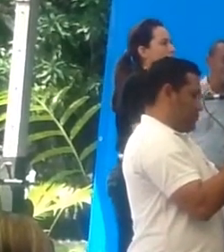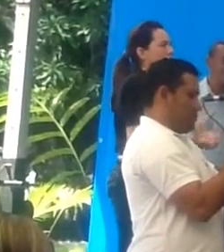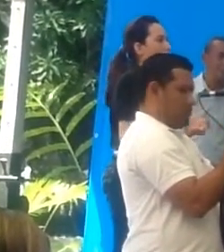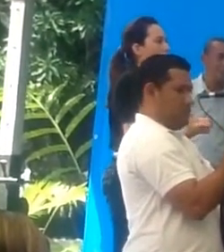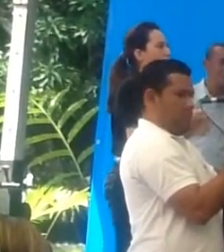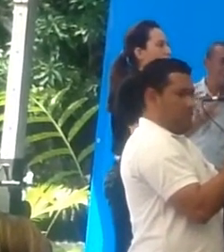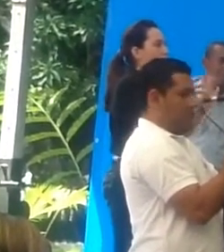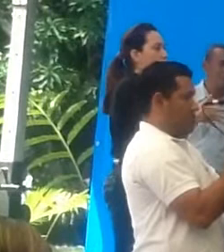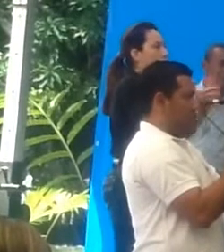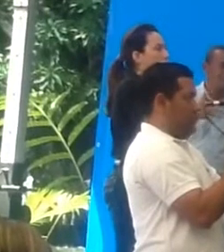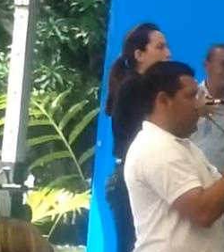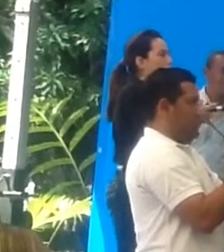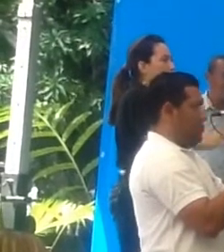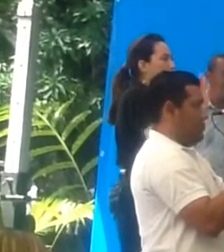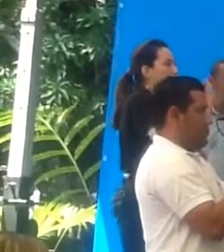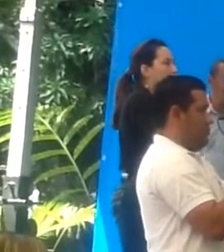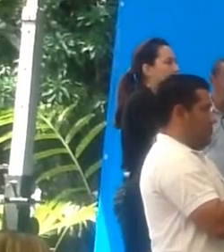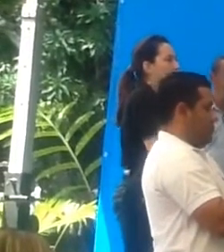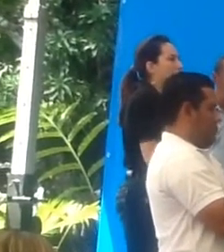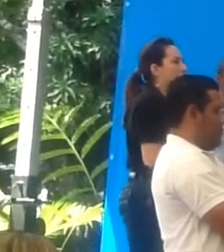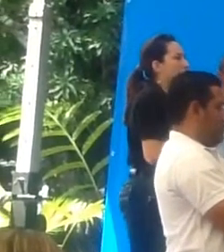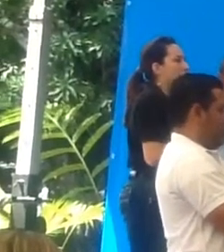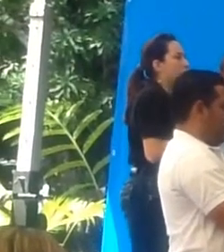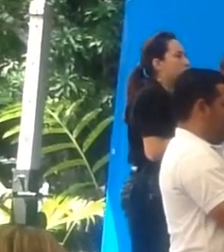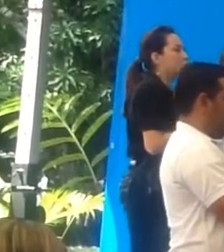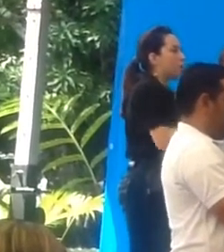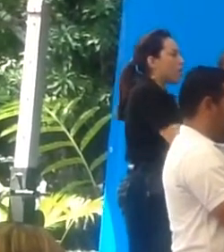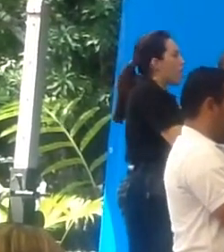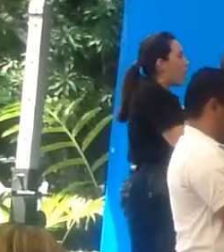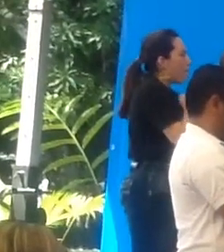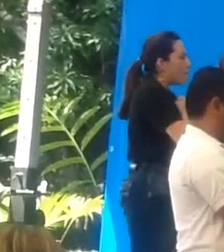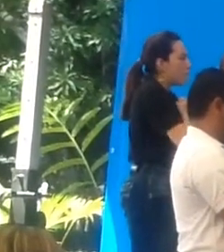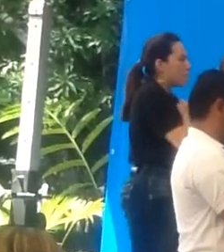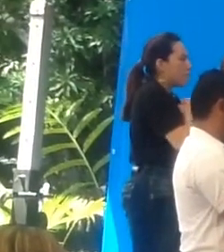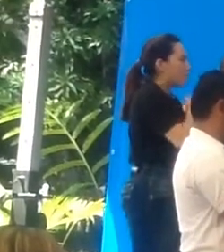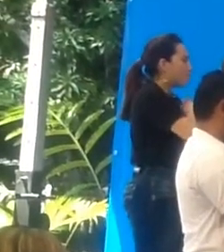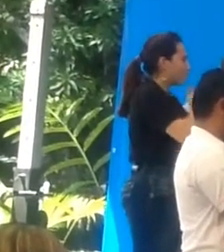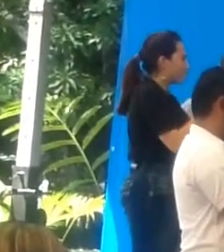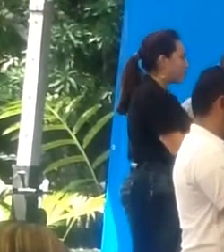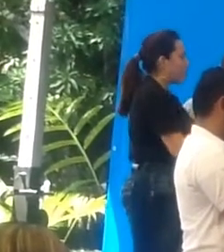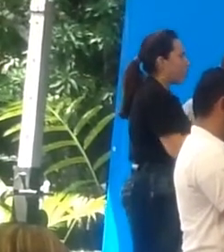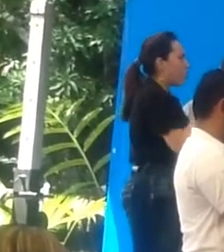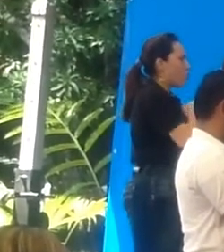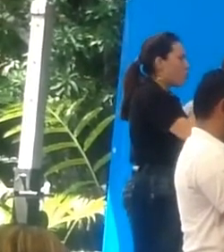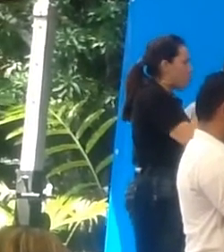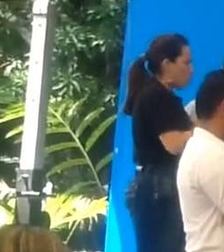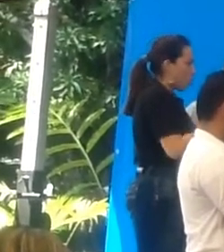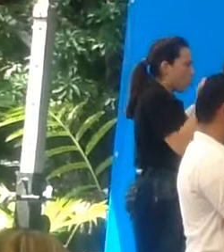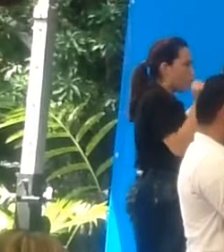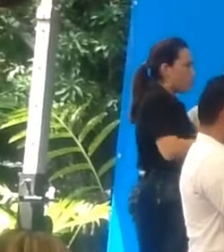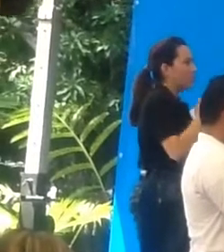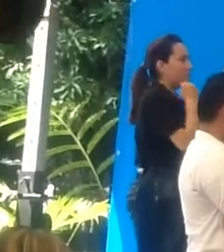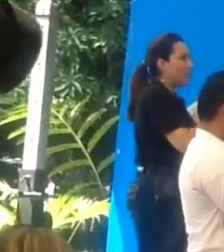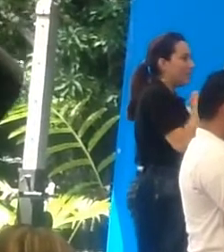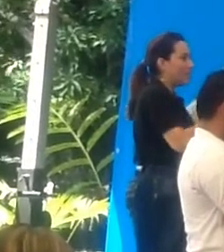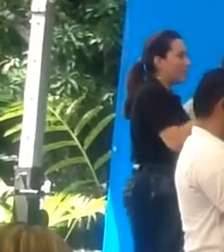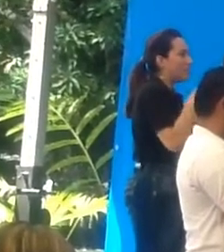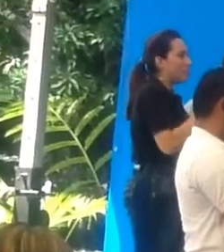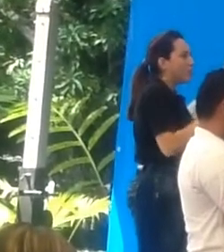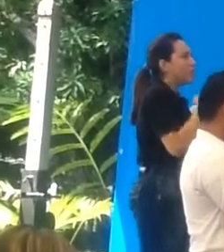él lo dijo desde que comenzó, el amor es la fuerza más grande y el amor todo lo puede. Y él trabaja con eso,